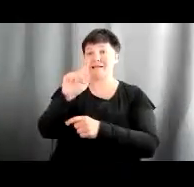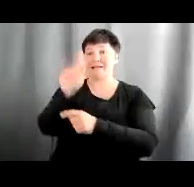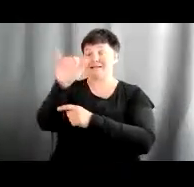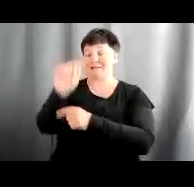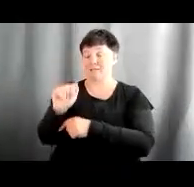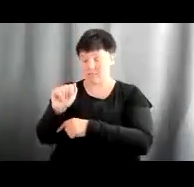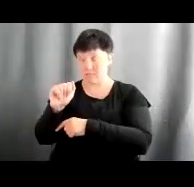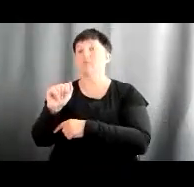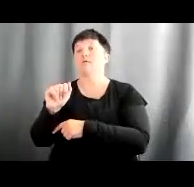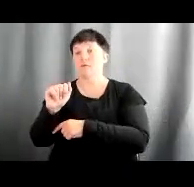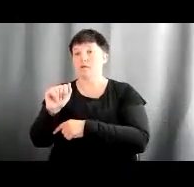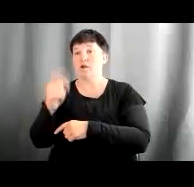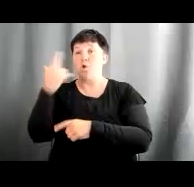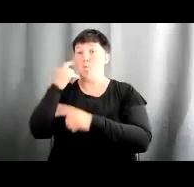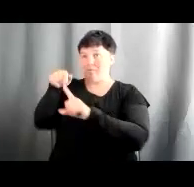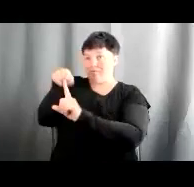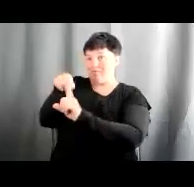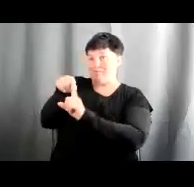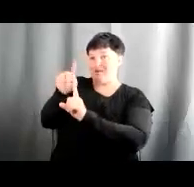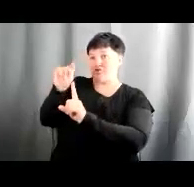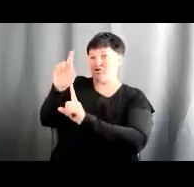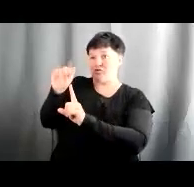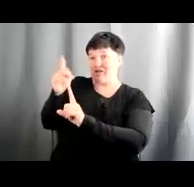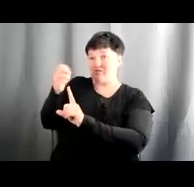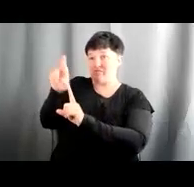transformador y por qué lo recogieron de Caguas